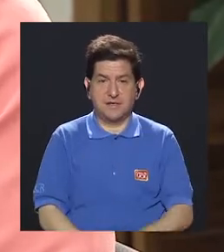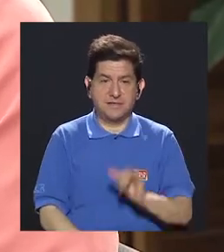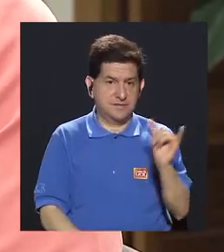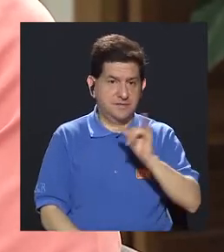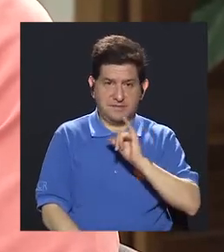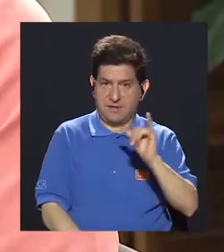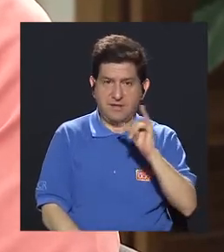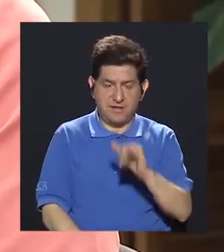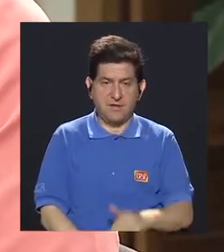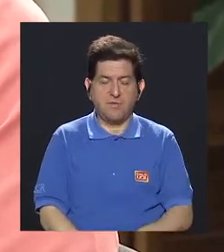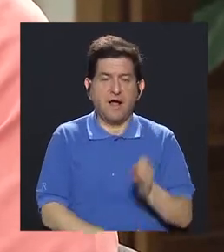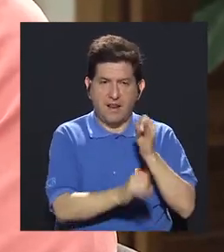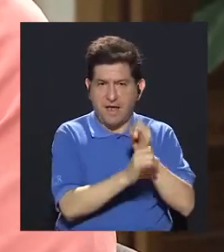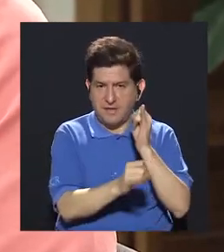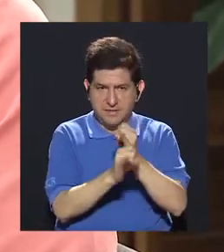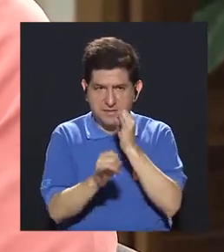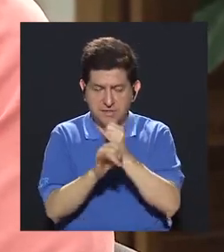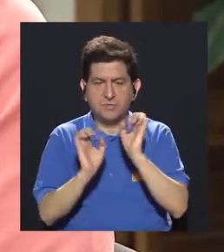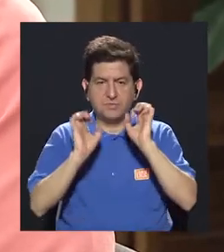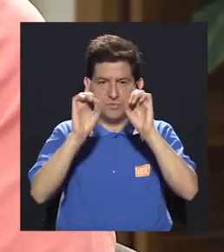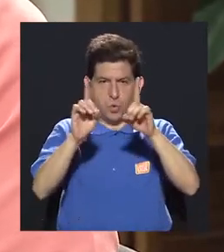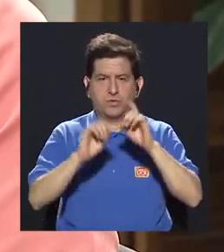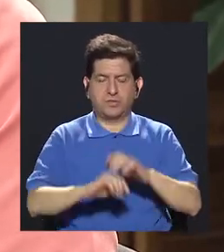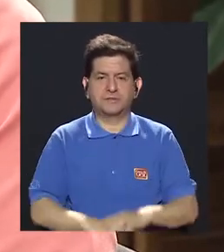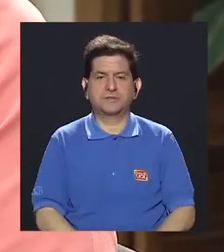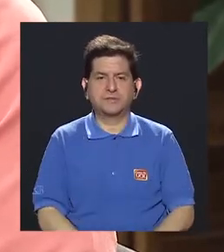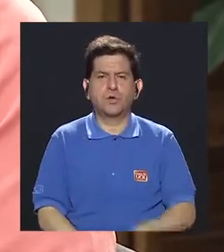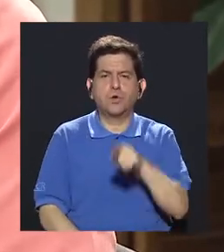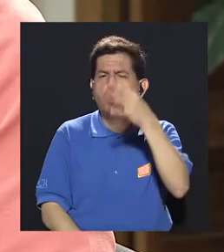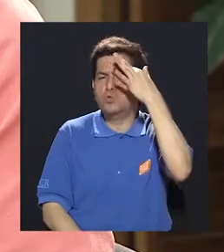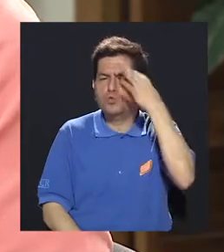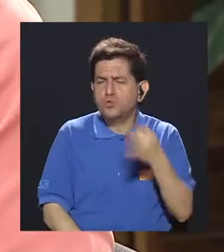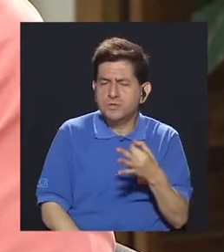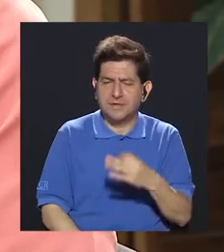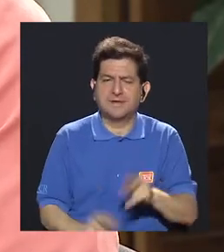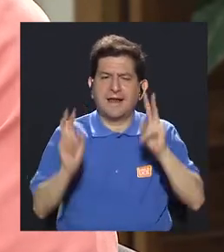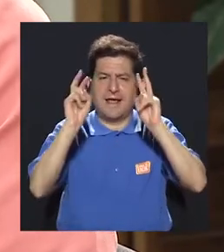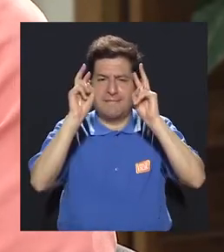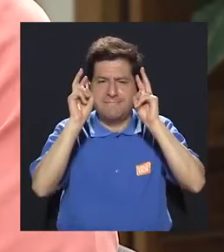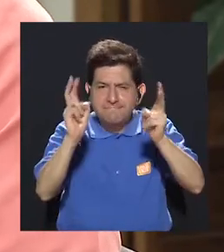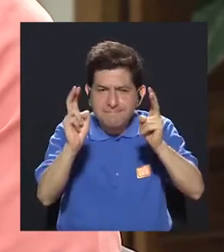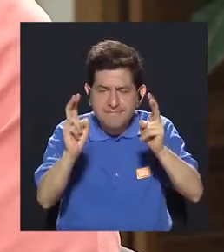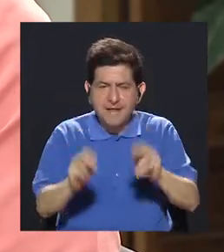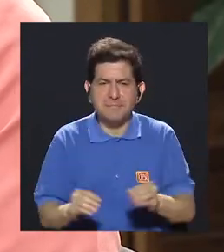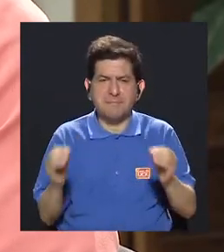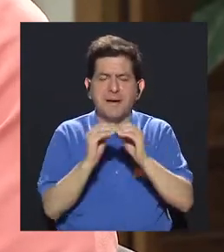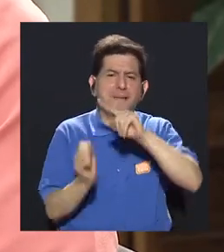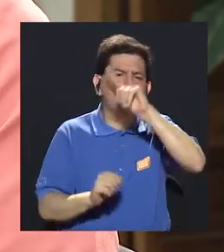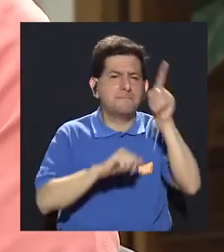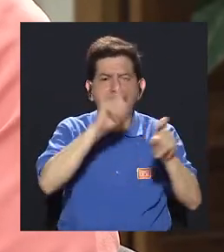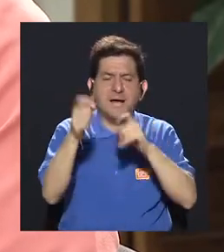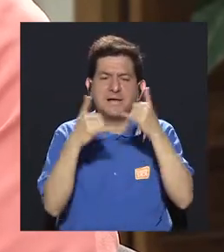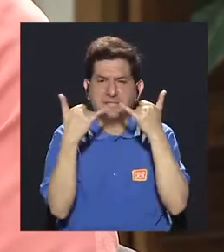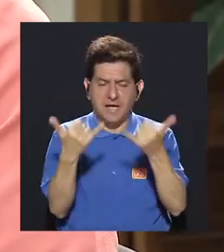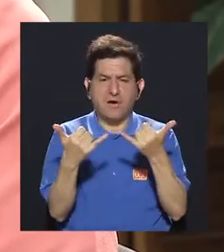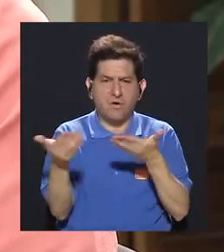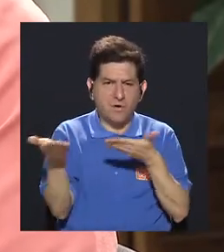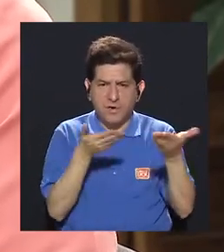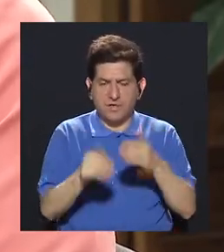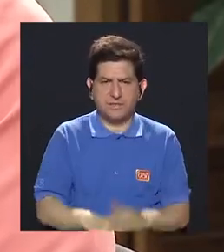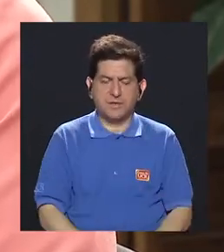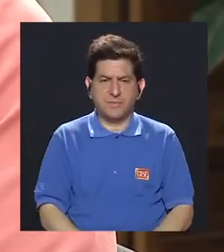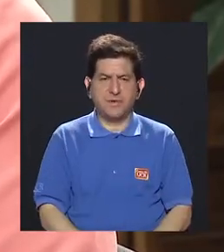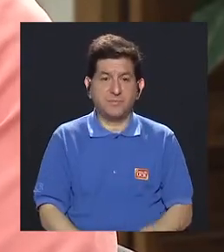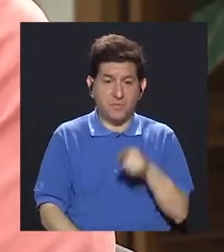lanzo a las instituciones educativas. ¿Cuál crees que sea el tema que más preguntan ellos? En este